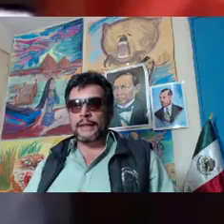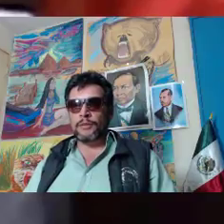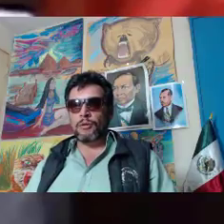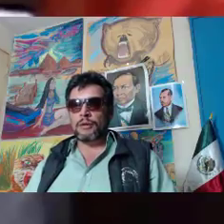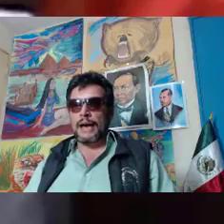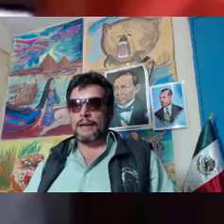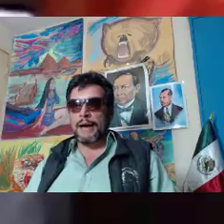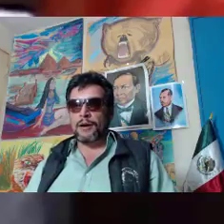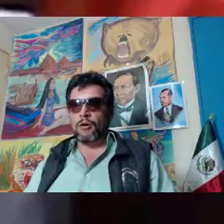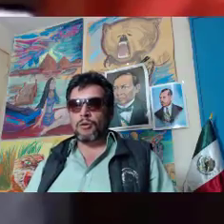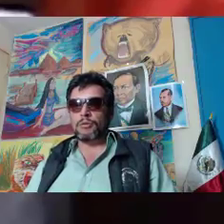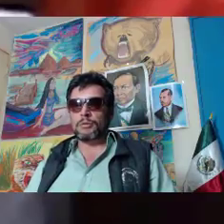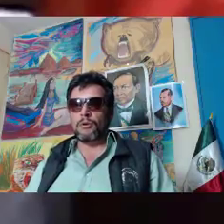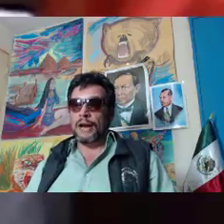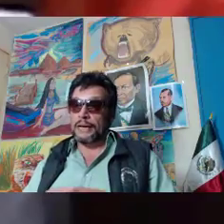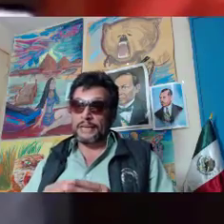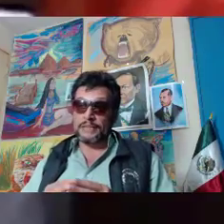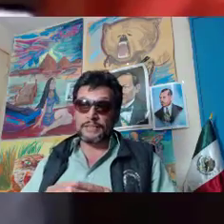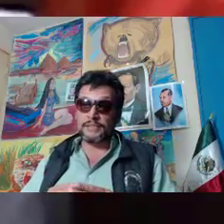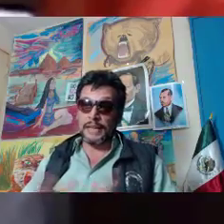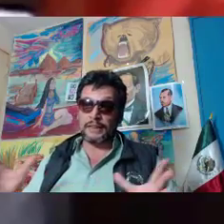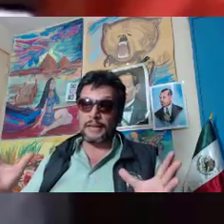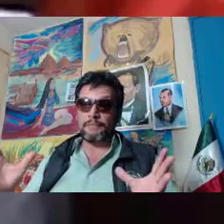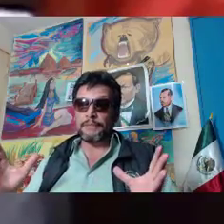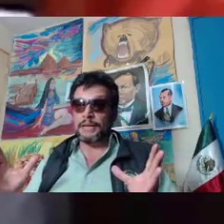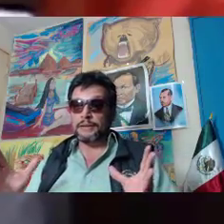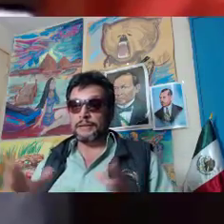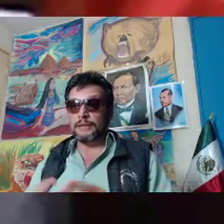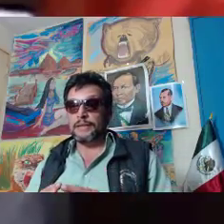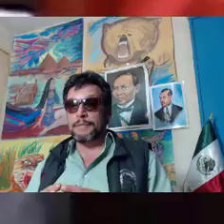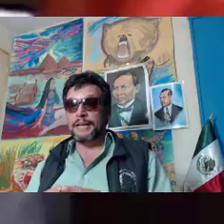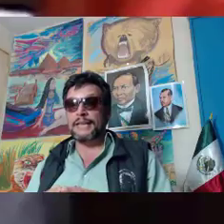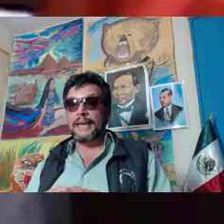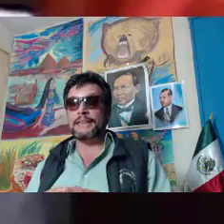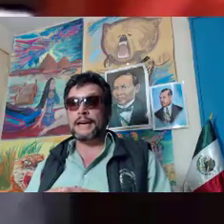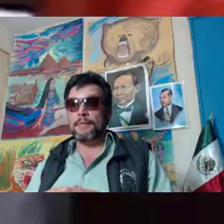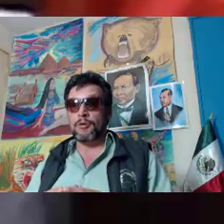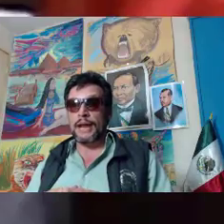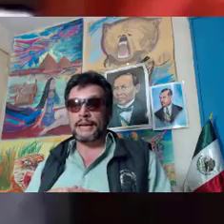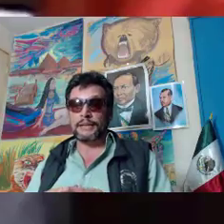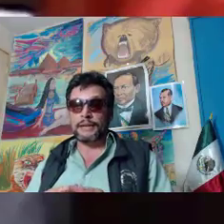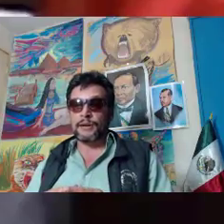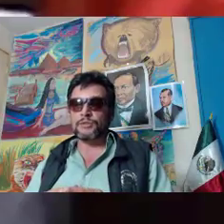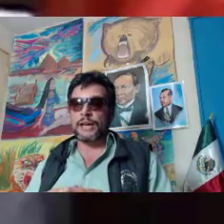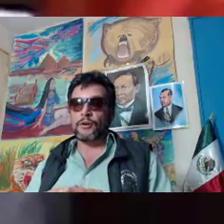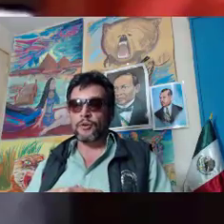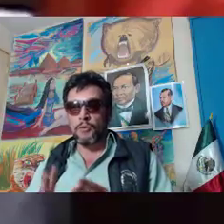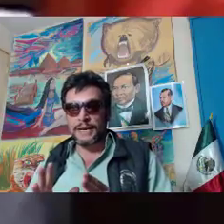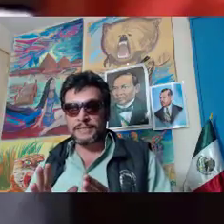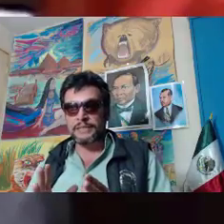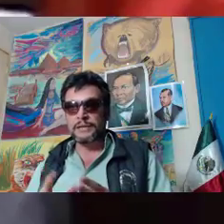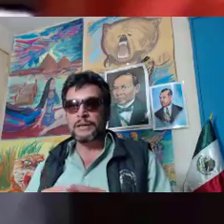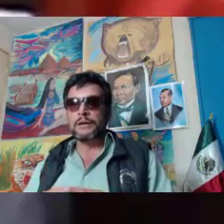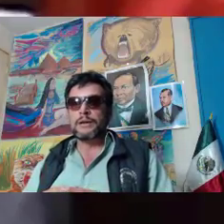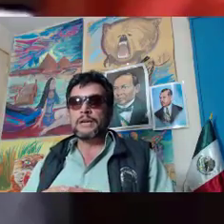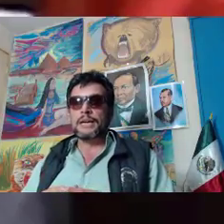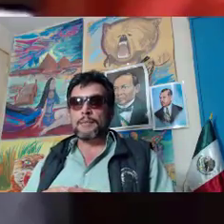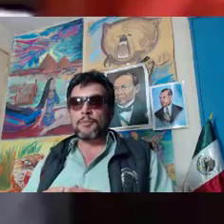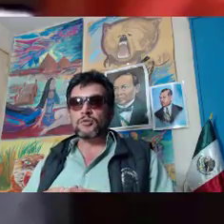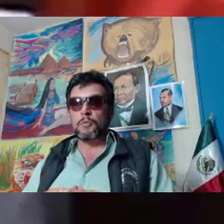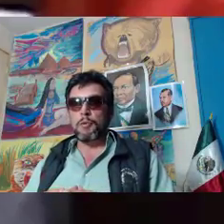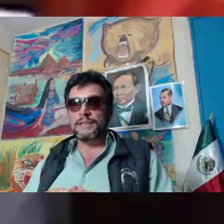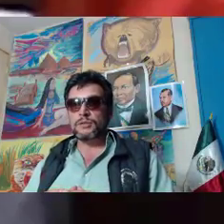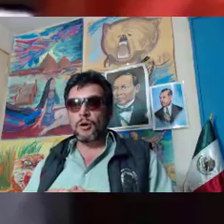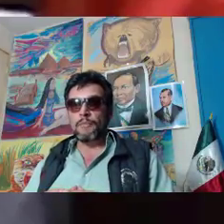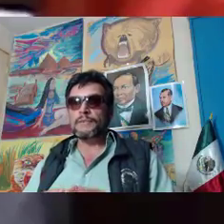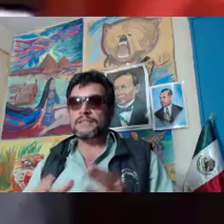está apuntando al bajo o al inexistente nivel de ética moral que tiene Rosario Robles, y